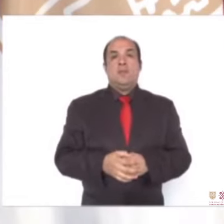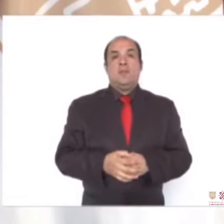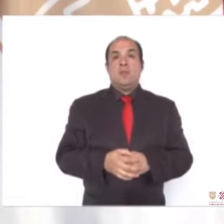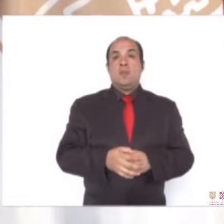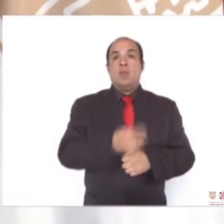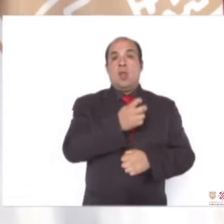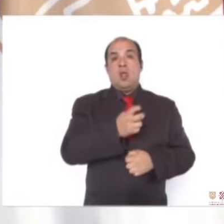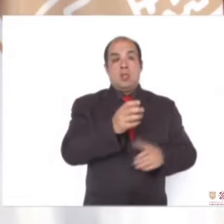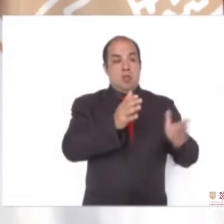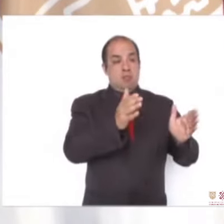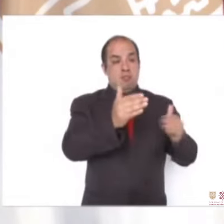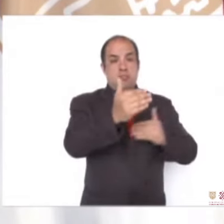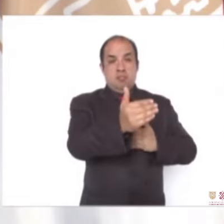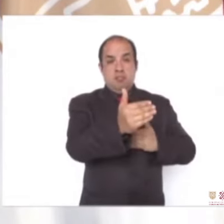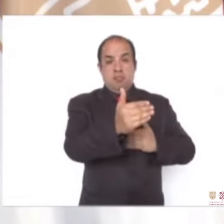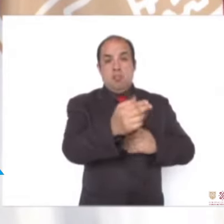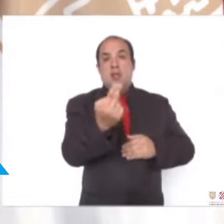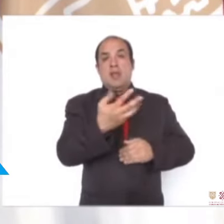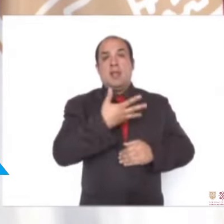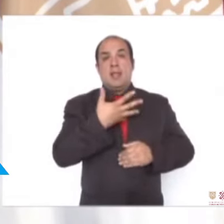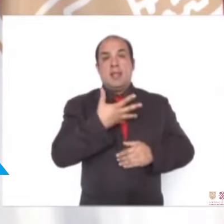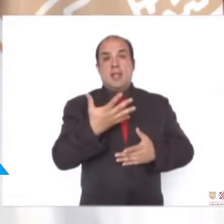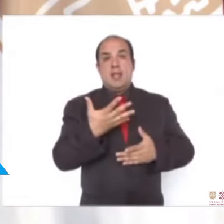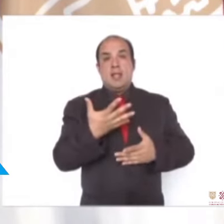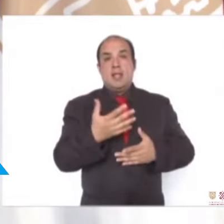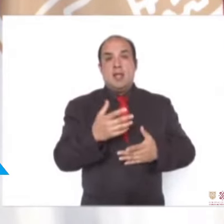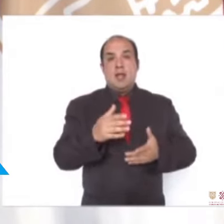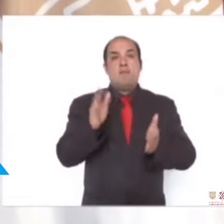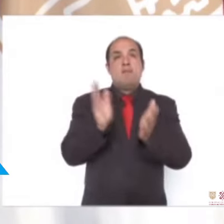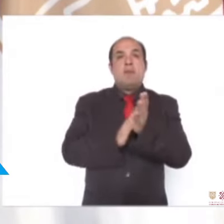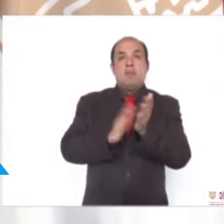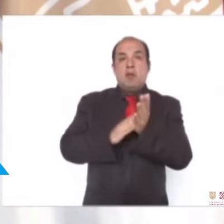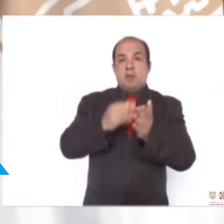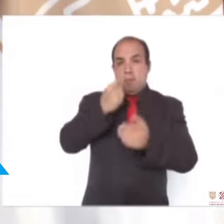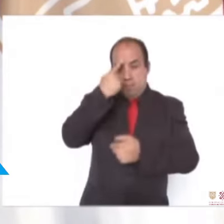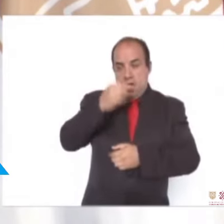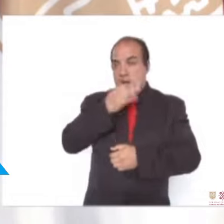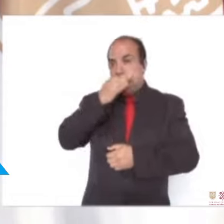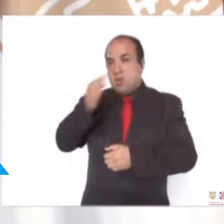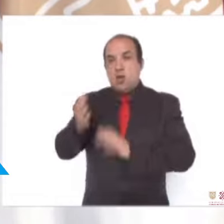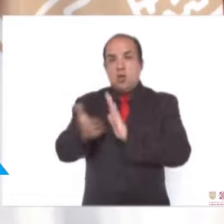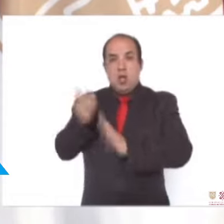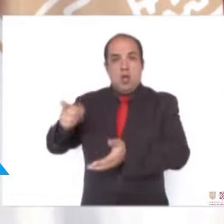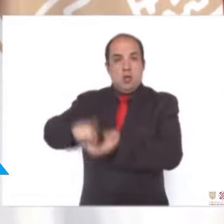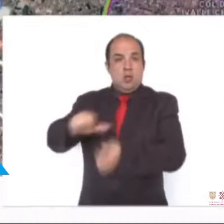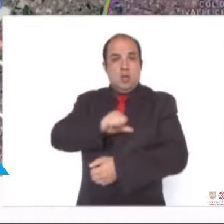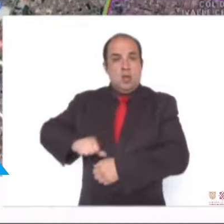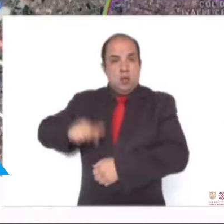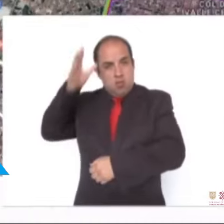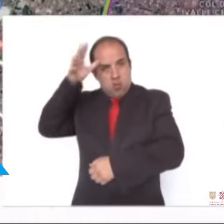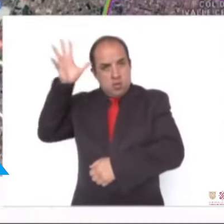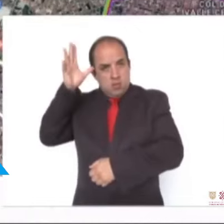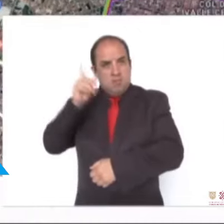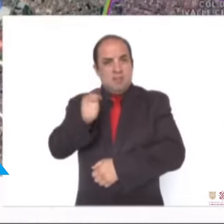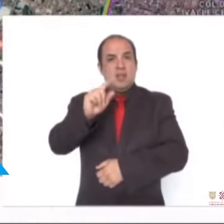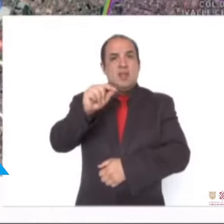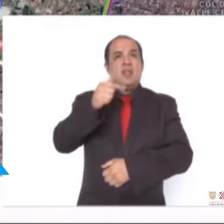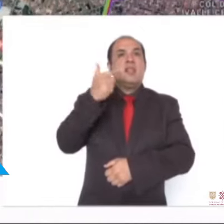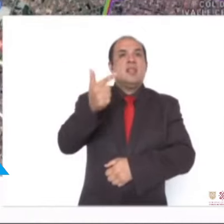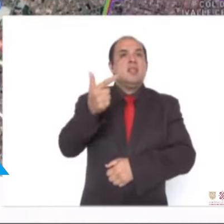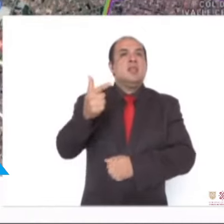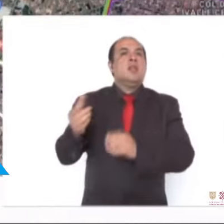dimensiones las que debían contar con registro de manifestación de construcción en la alcaldía cuautemoc eran 77